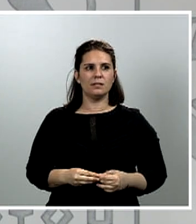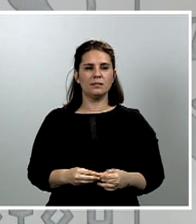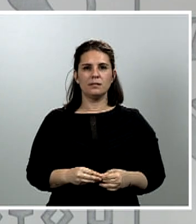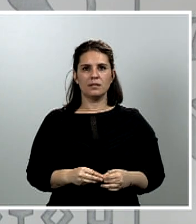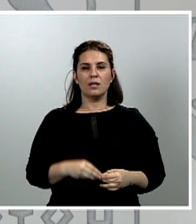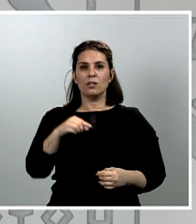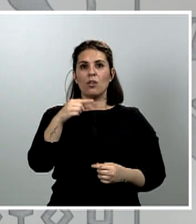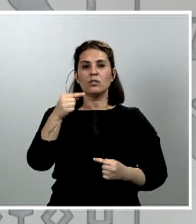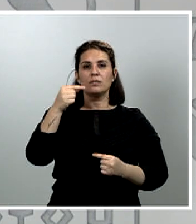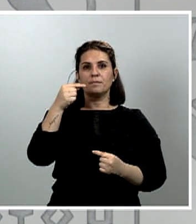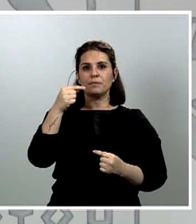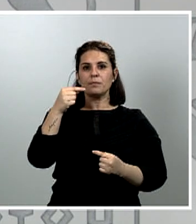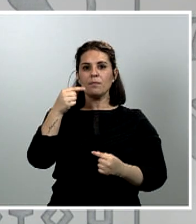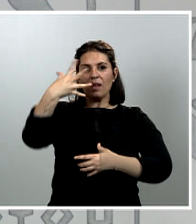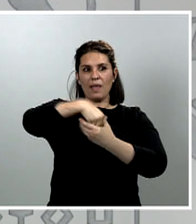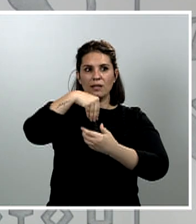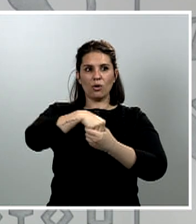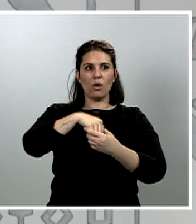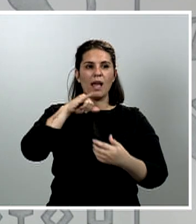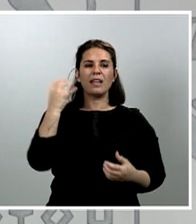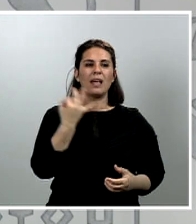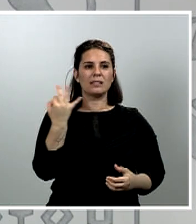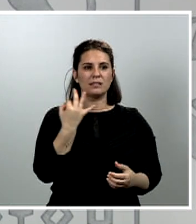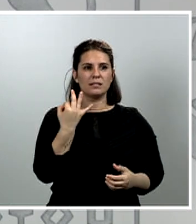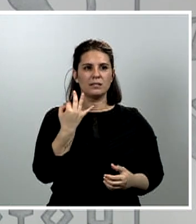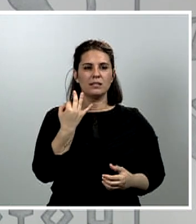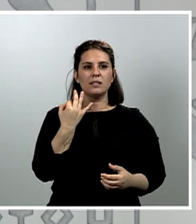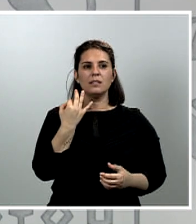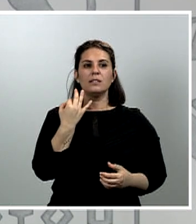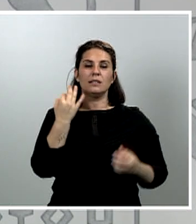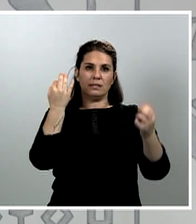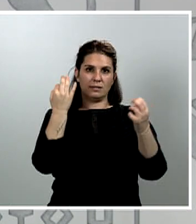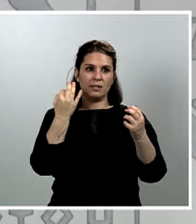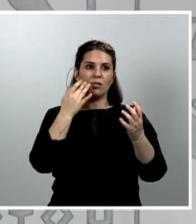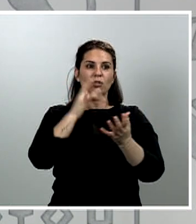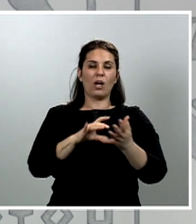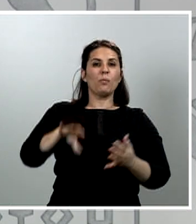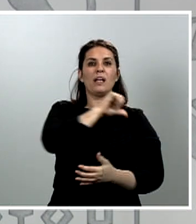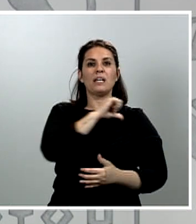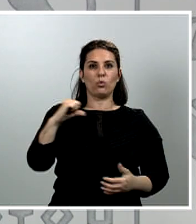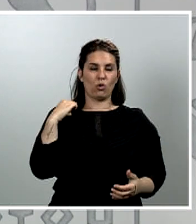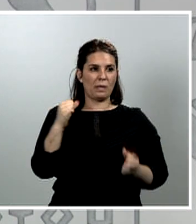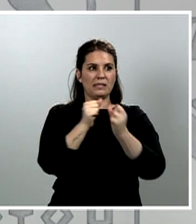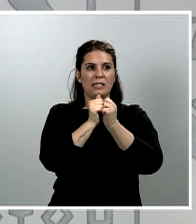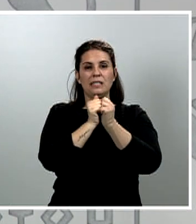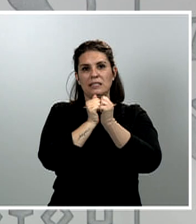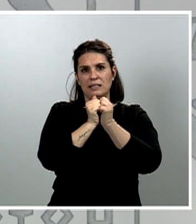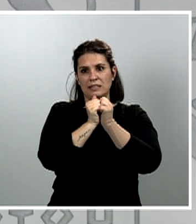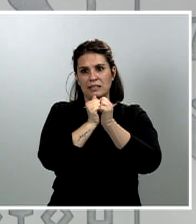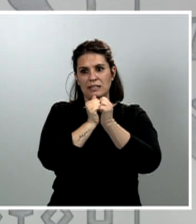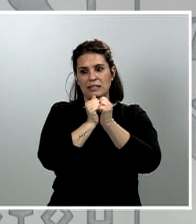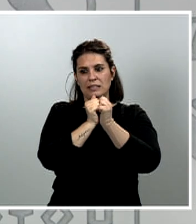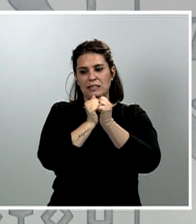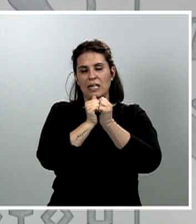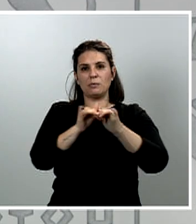valorar entran el nivel de transmisión en las comunidades autónomas. No tiene que ser cero para empezar a realizar alguna actividad de